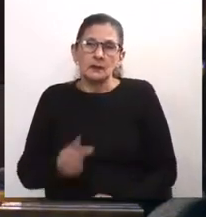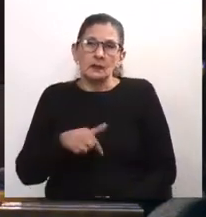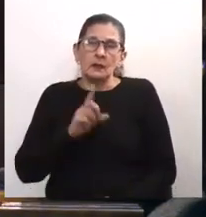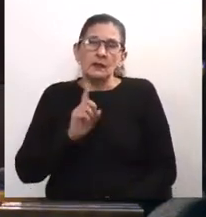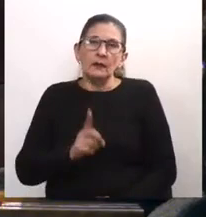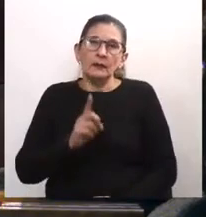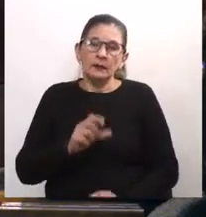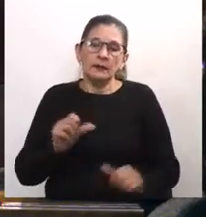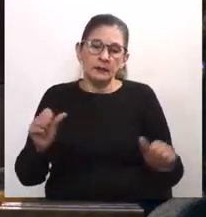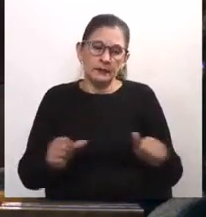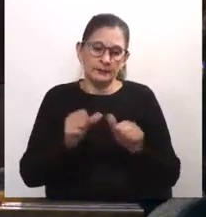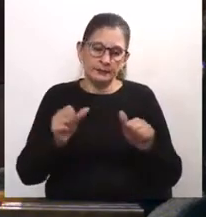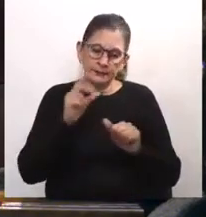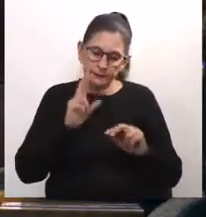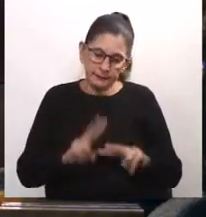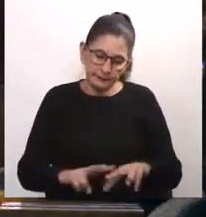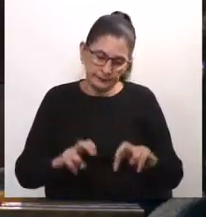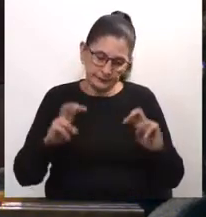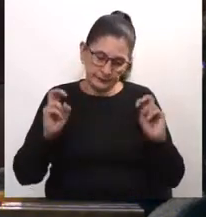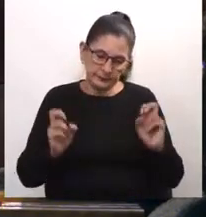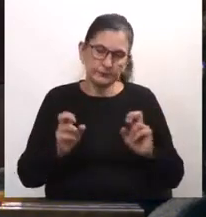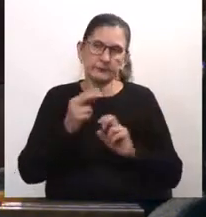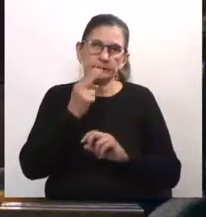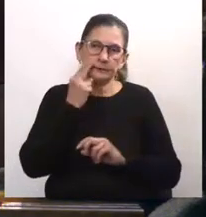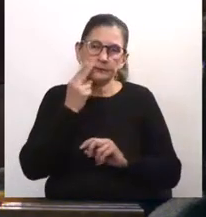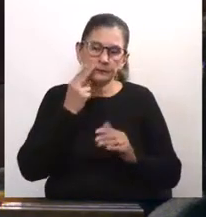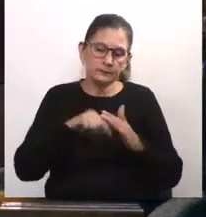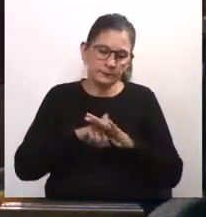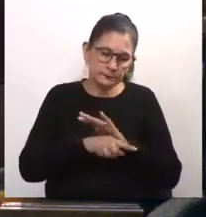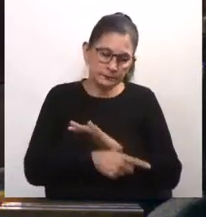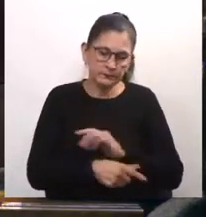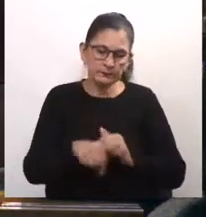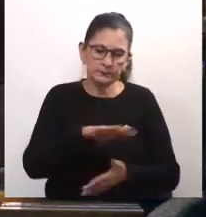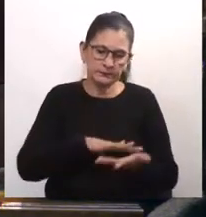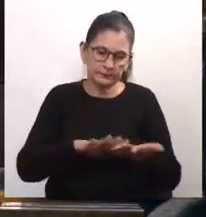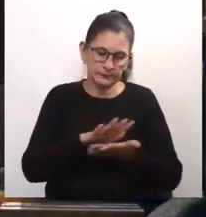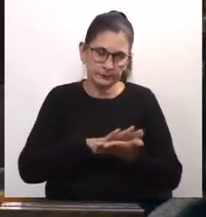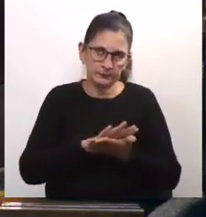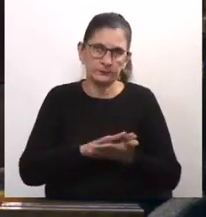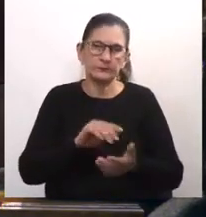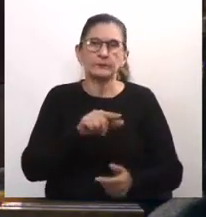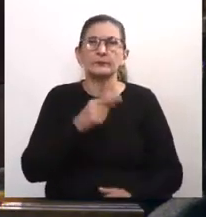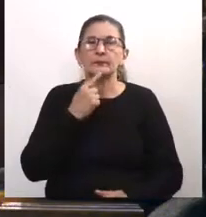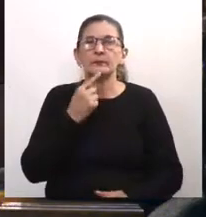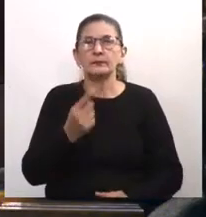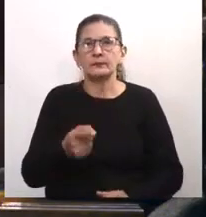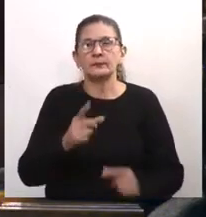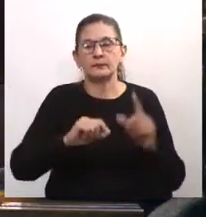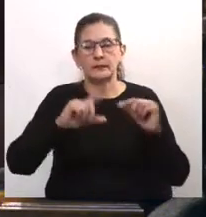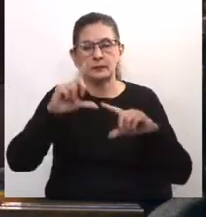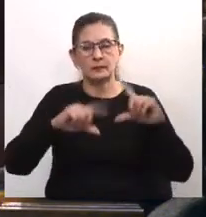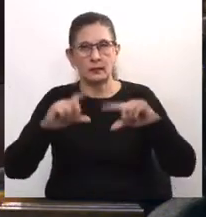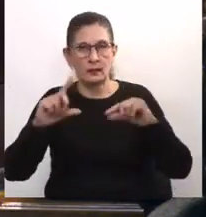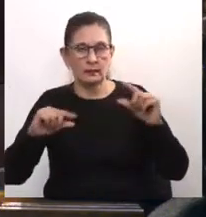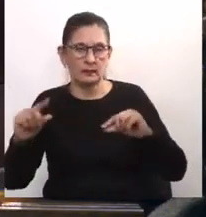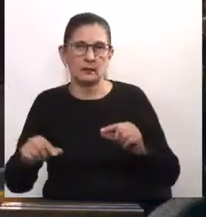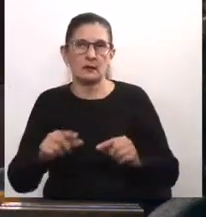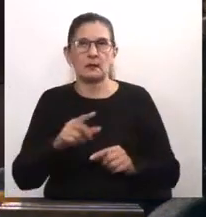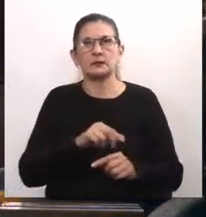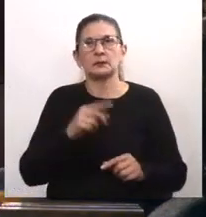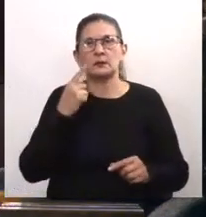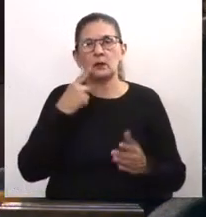Debió haberse hecho un análisis de los motivos de fondo que han provocado la situación, tener en cuenta las estadísticas respectivas,